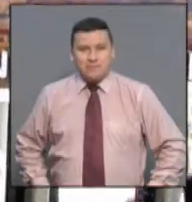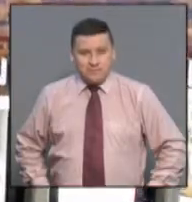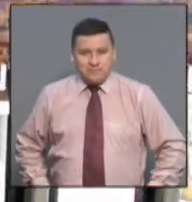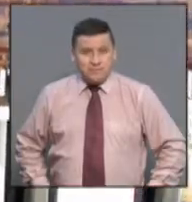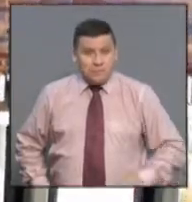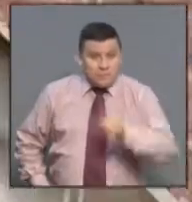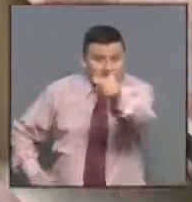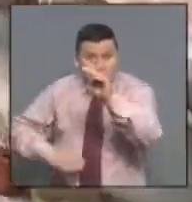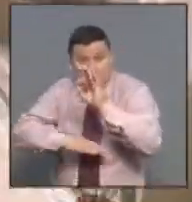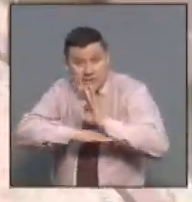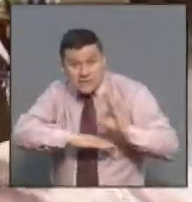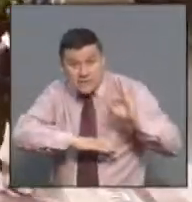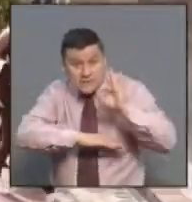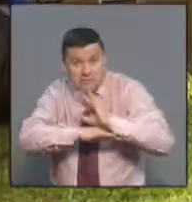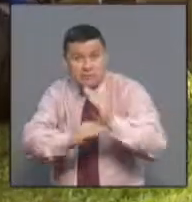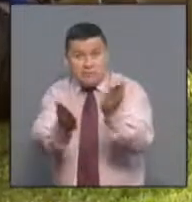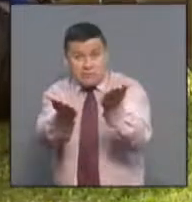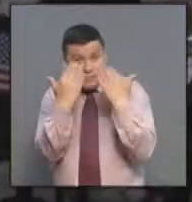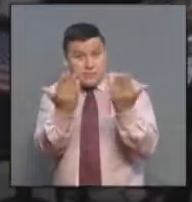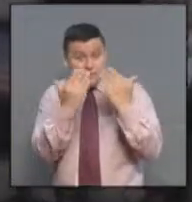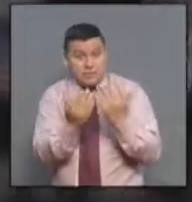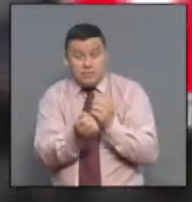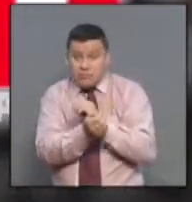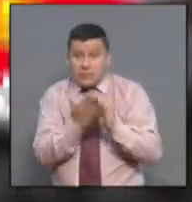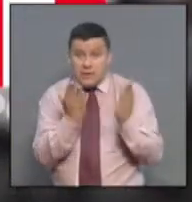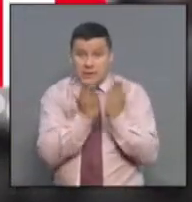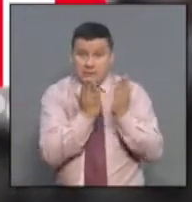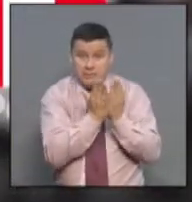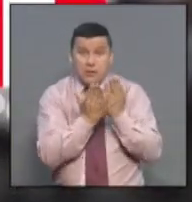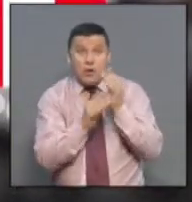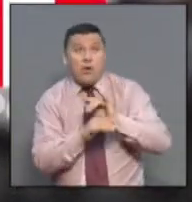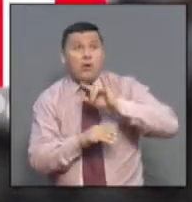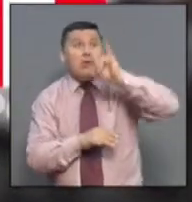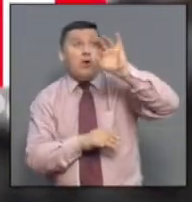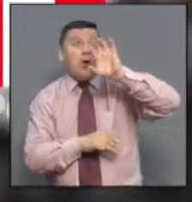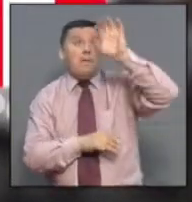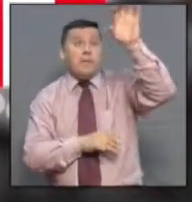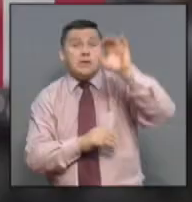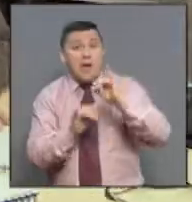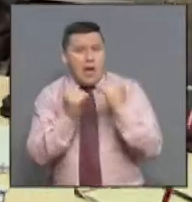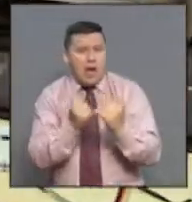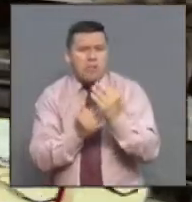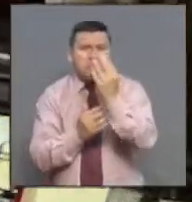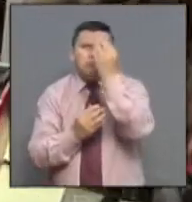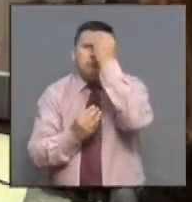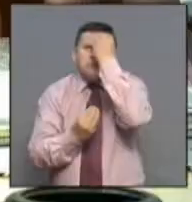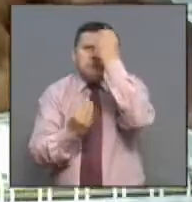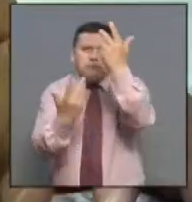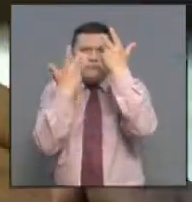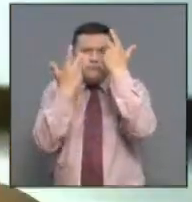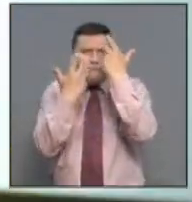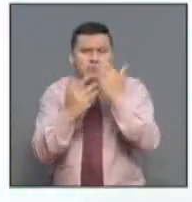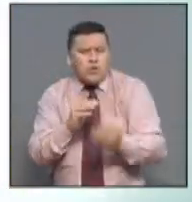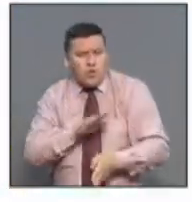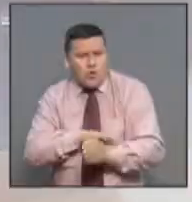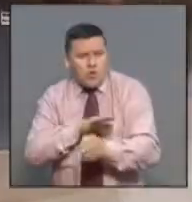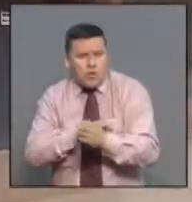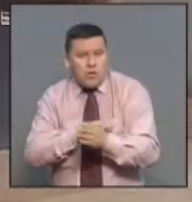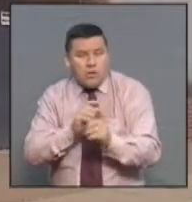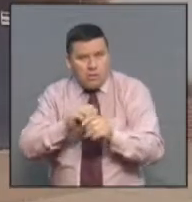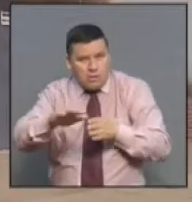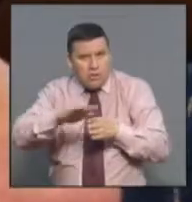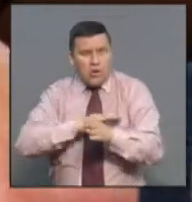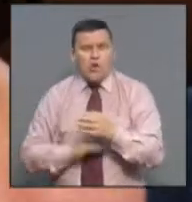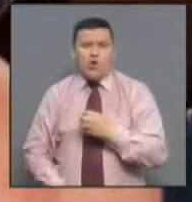¿Eres ESAPista? Convocatorias y becas para estudios en el exterior, actualización y capacitación constante, acceso